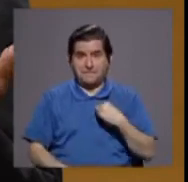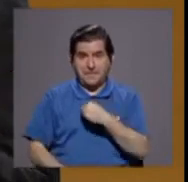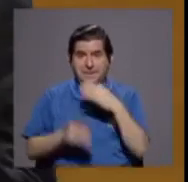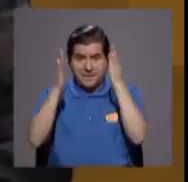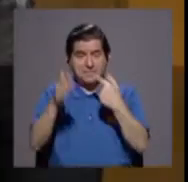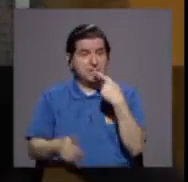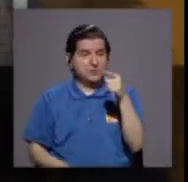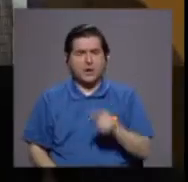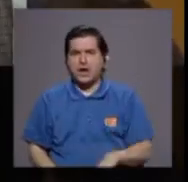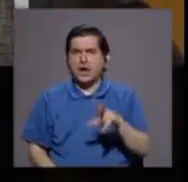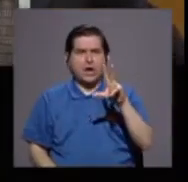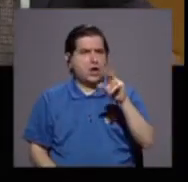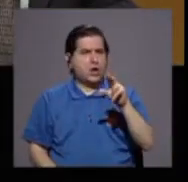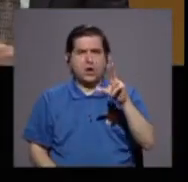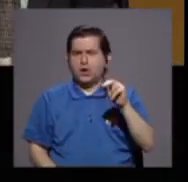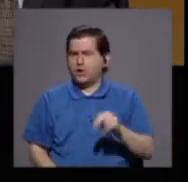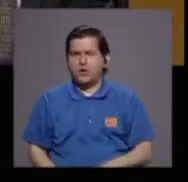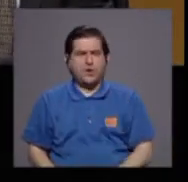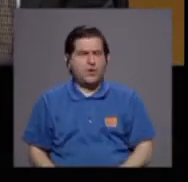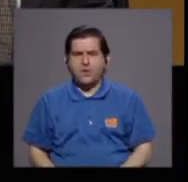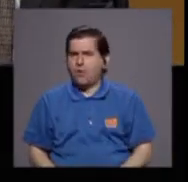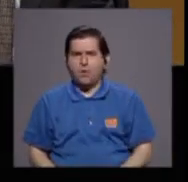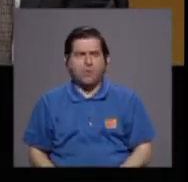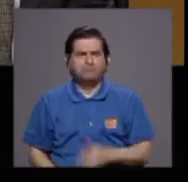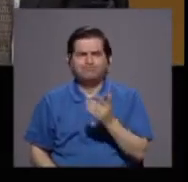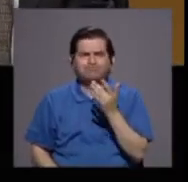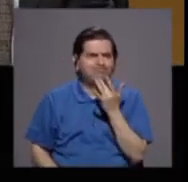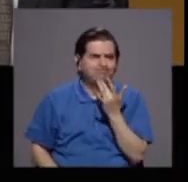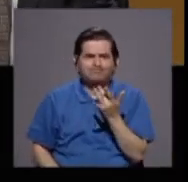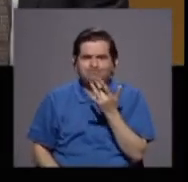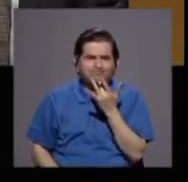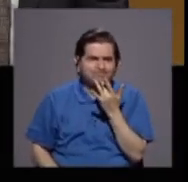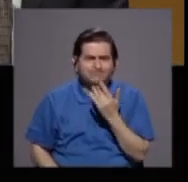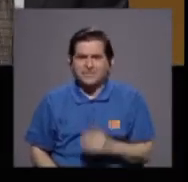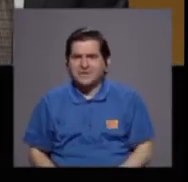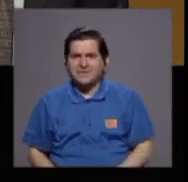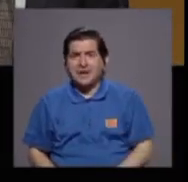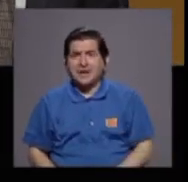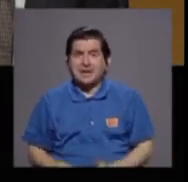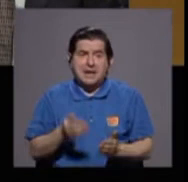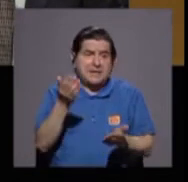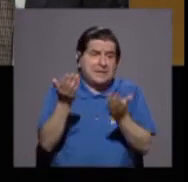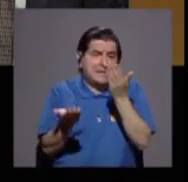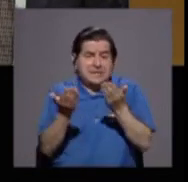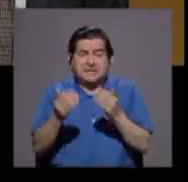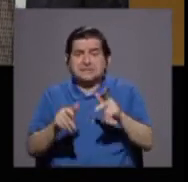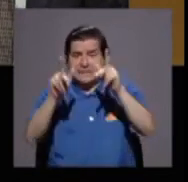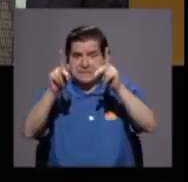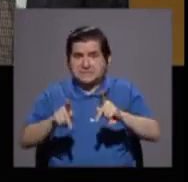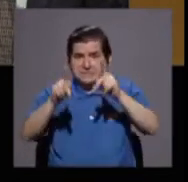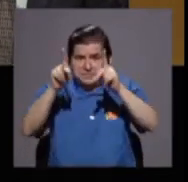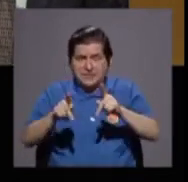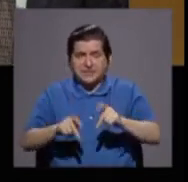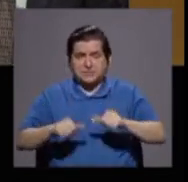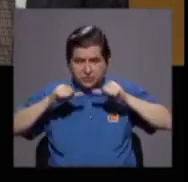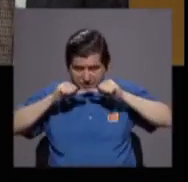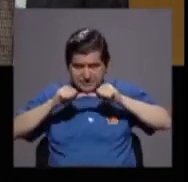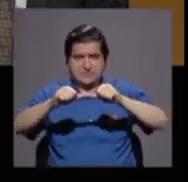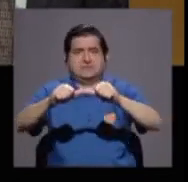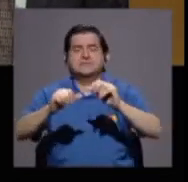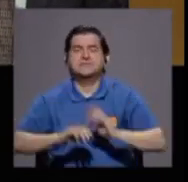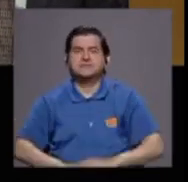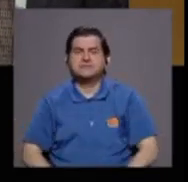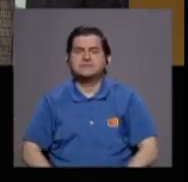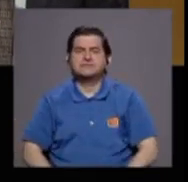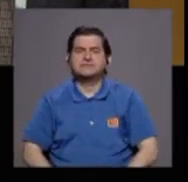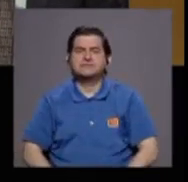manifestó que él no se iba a inclinar por ninguno de los posibles sucesores